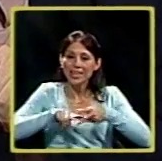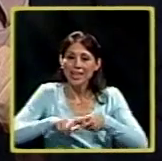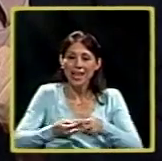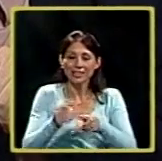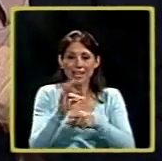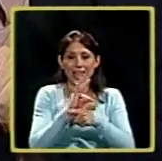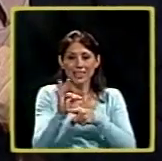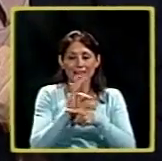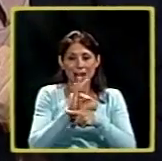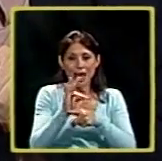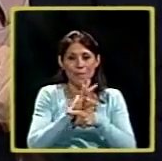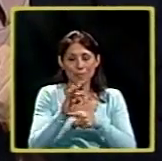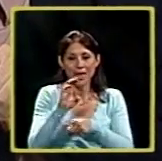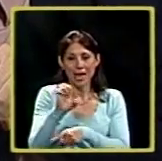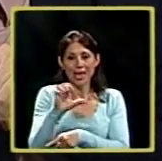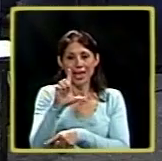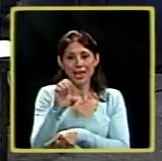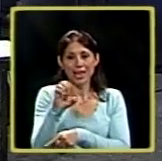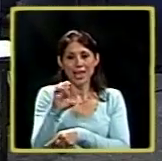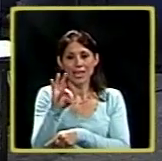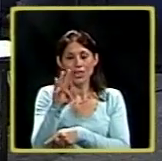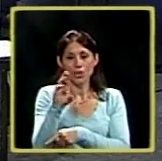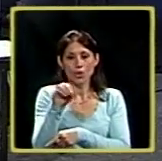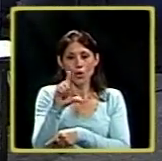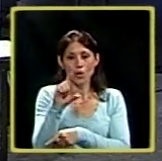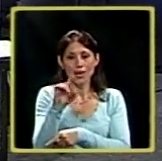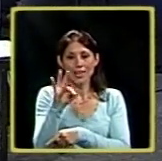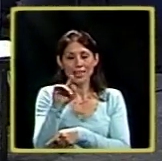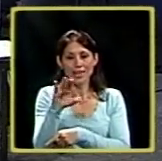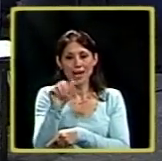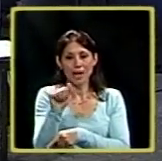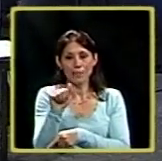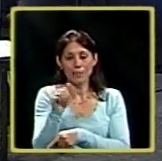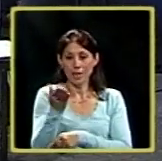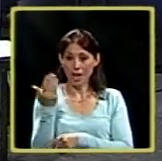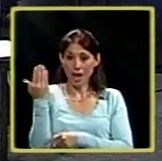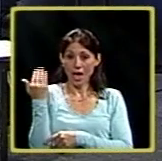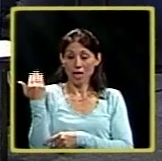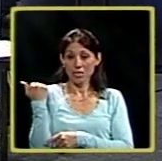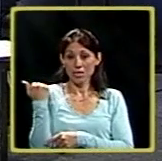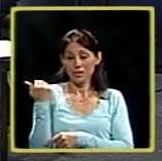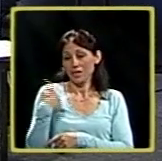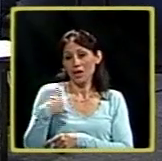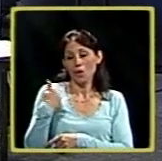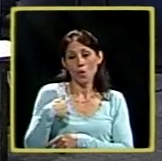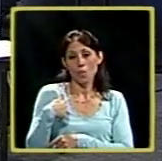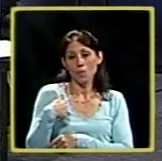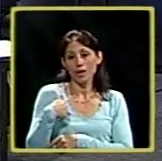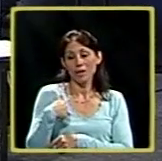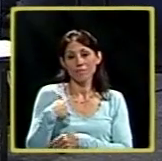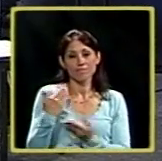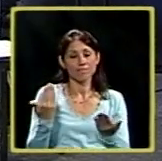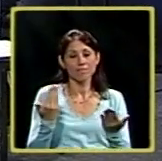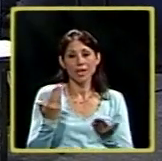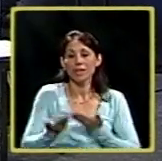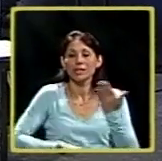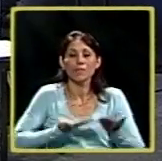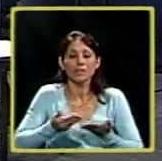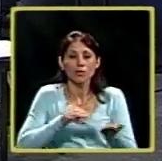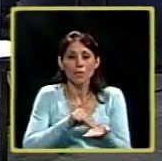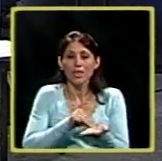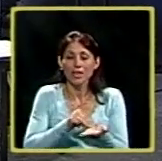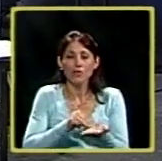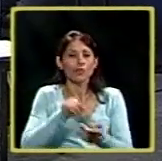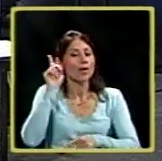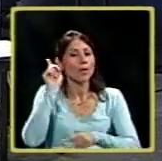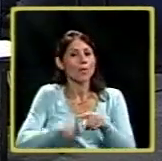terapia electrolítica. Antes el hombre no había sido capaz en los servicios médicos de utilizar